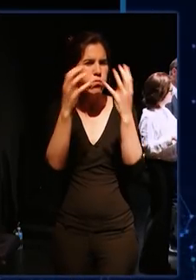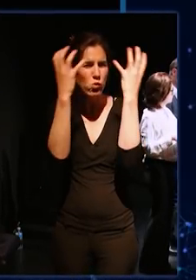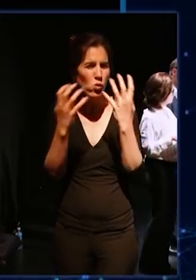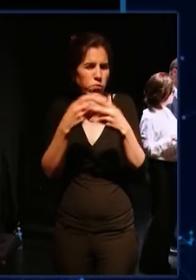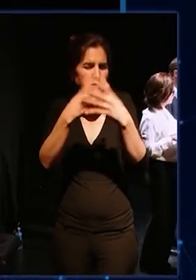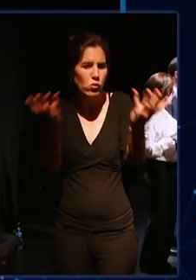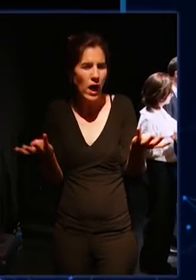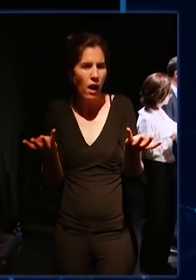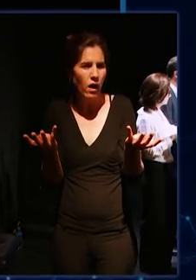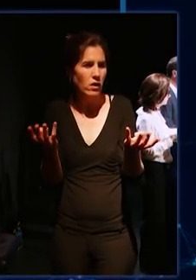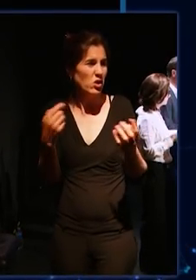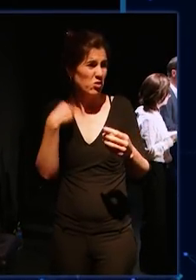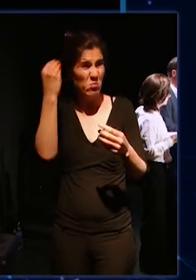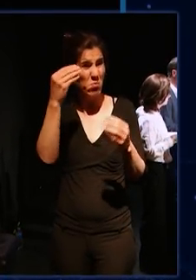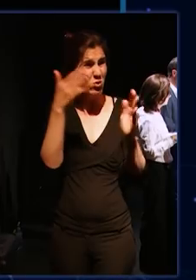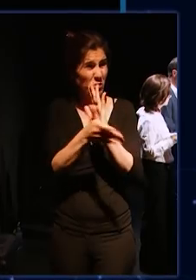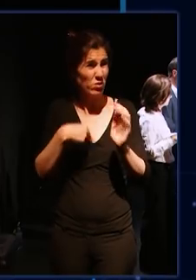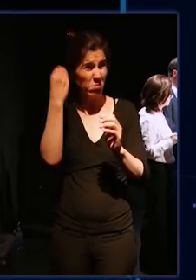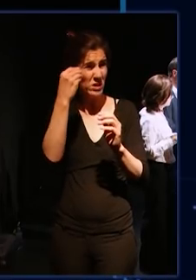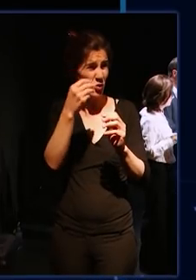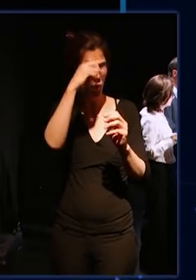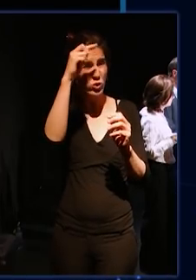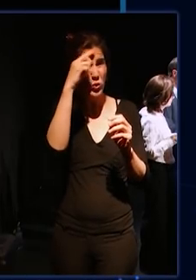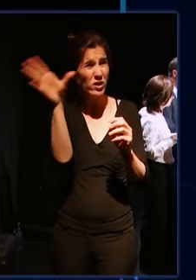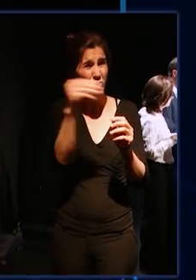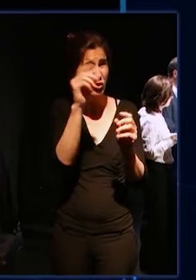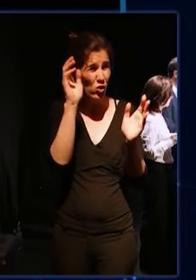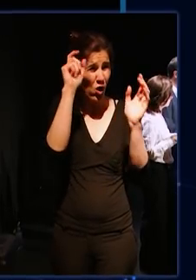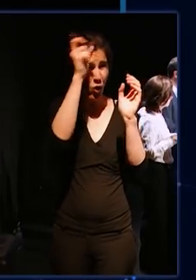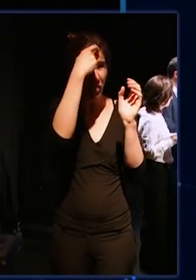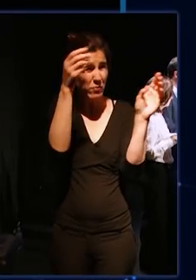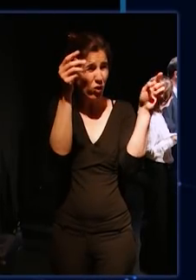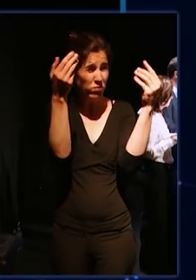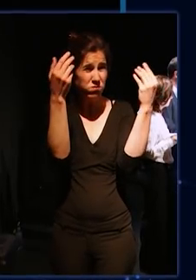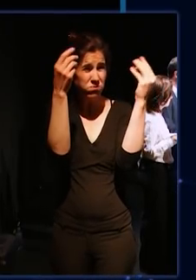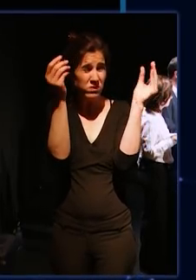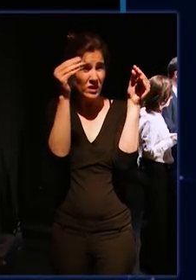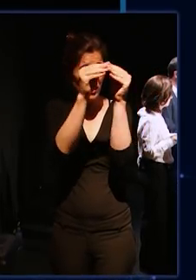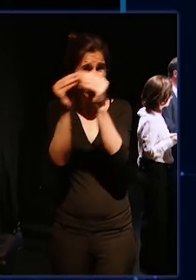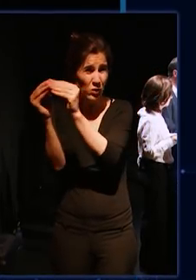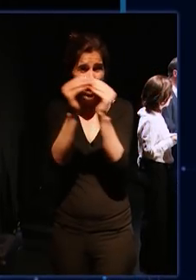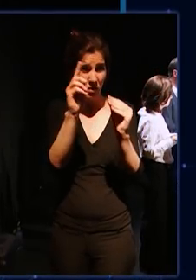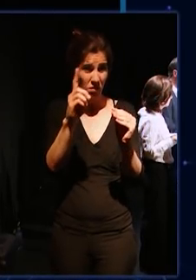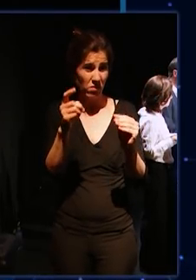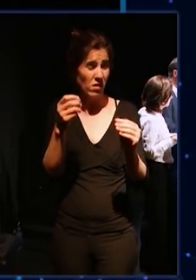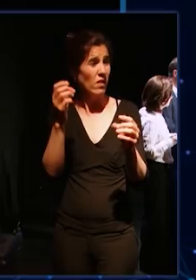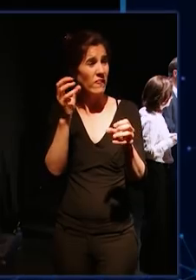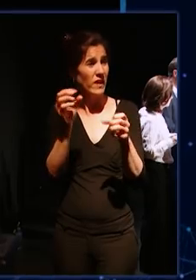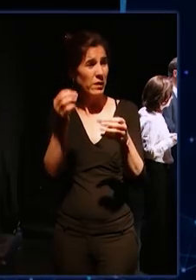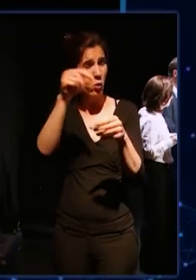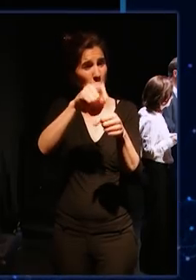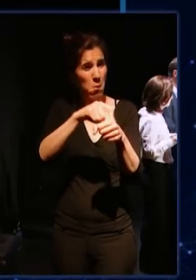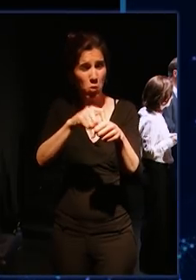mismo por cultura. Y nuestra propuesta es tan simple como despolitizar las fiestas. Porque aquí está